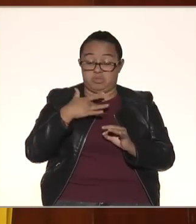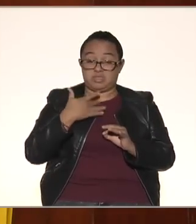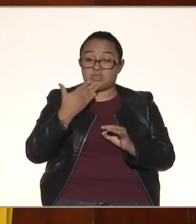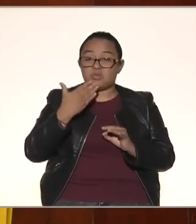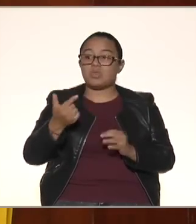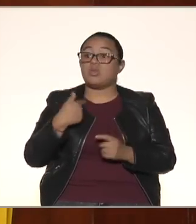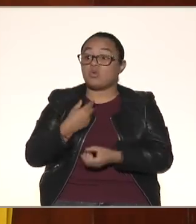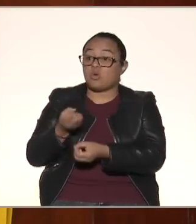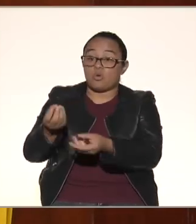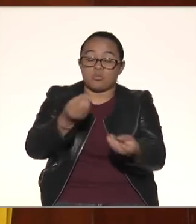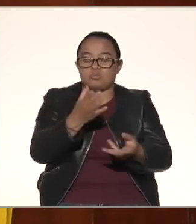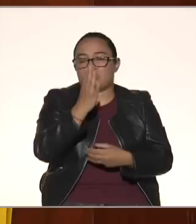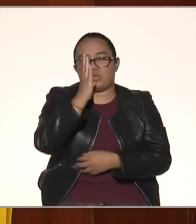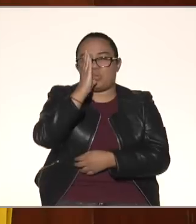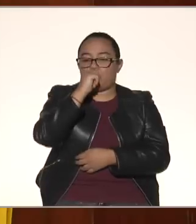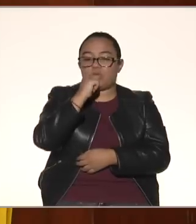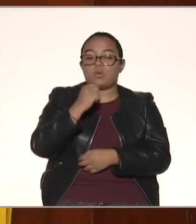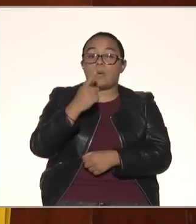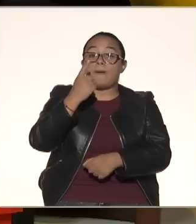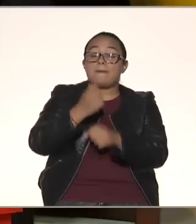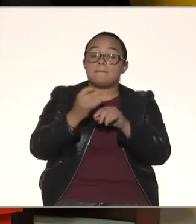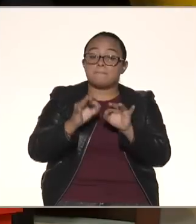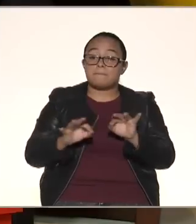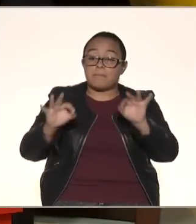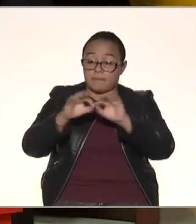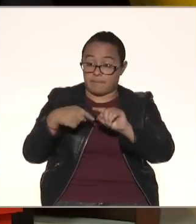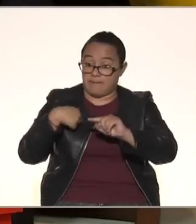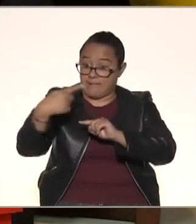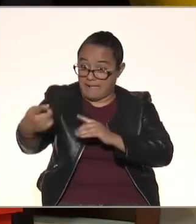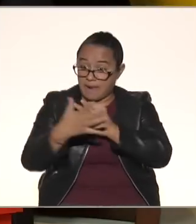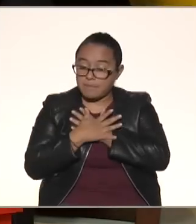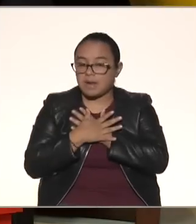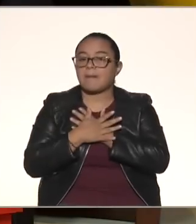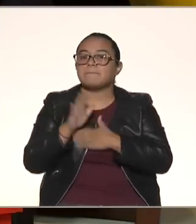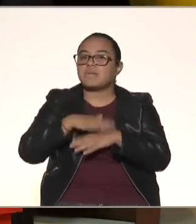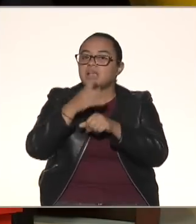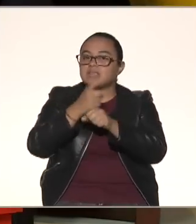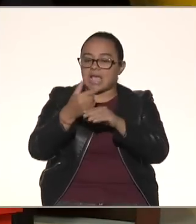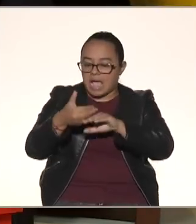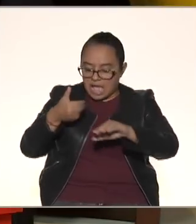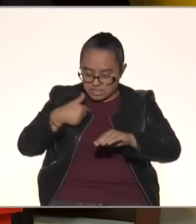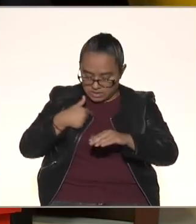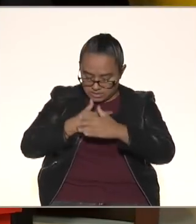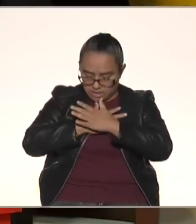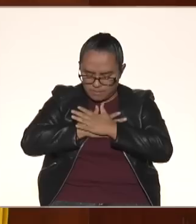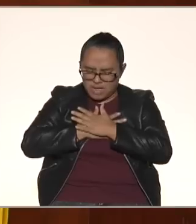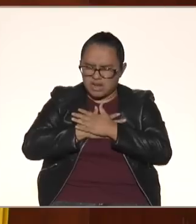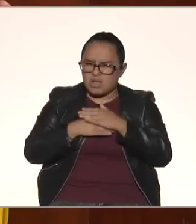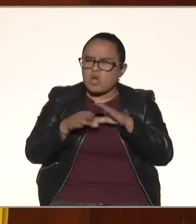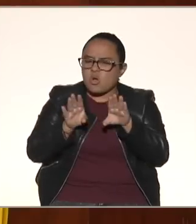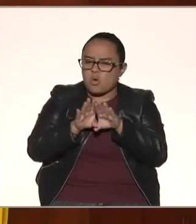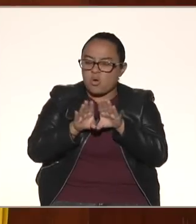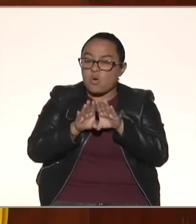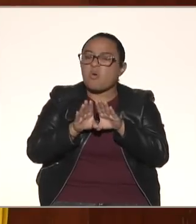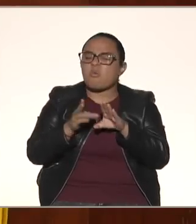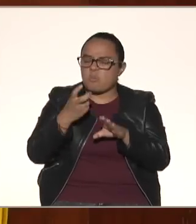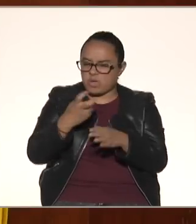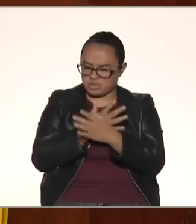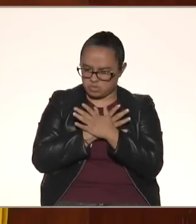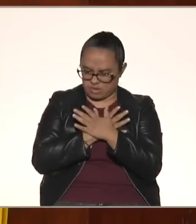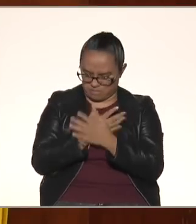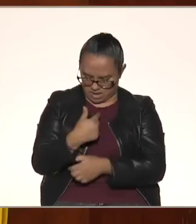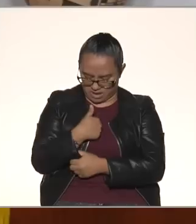escuchado que para poder amar, necesitamos amarnos a nosotros primero. Pero ¿cómo se hace eso? Los dejo en suspenso un momento.